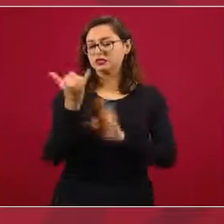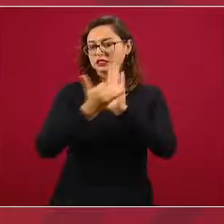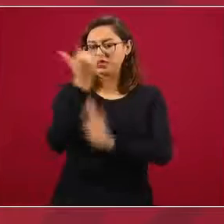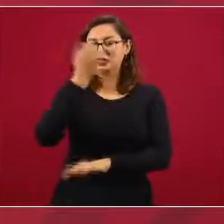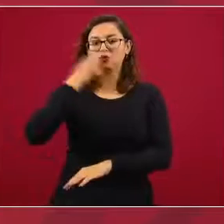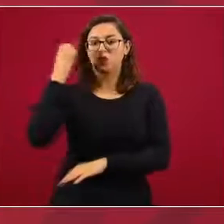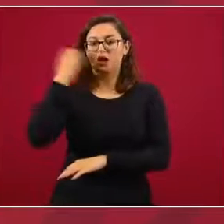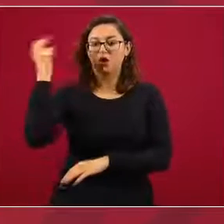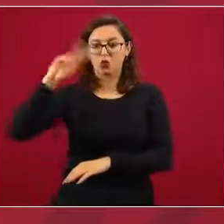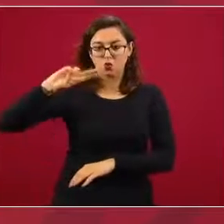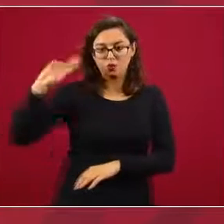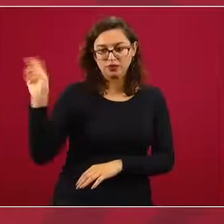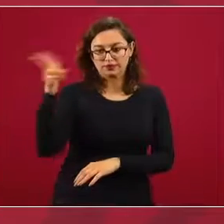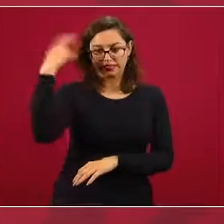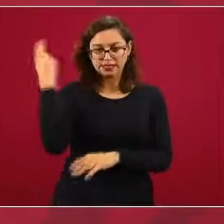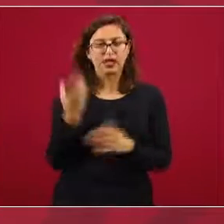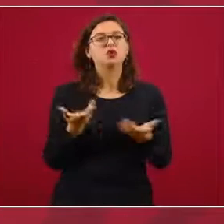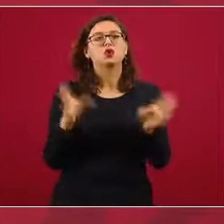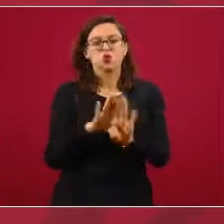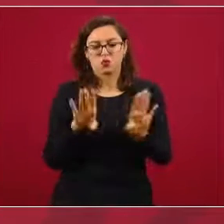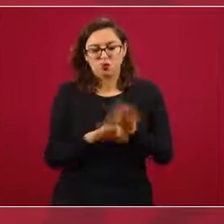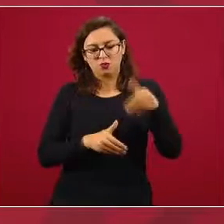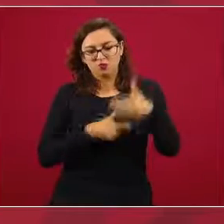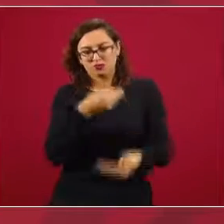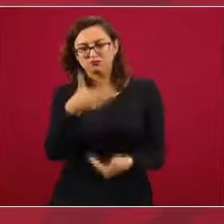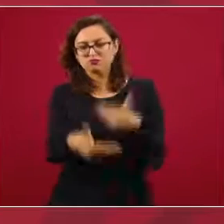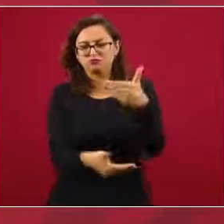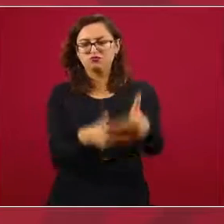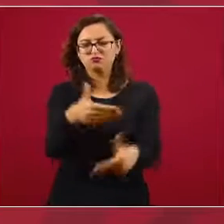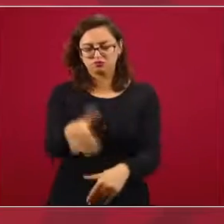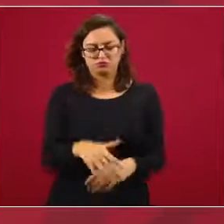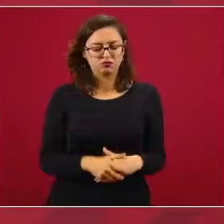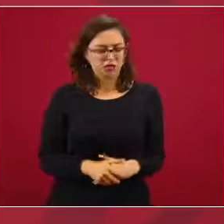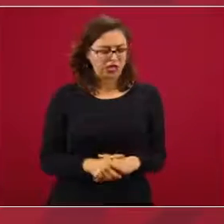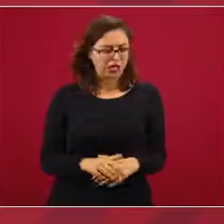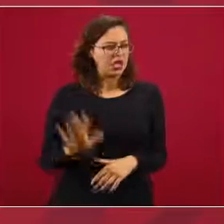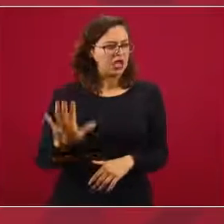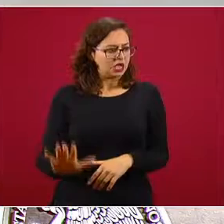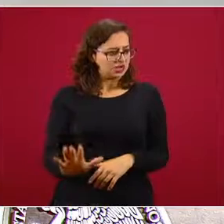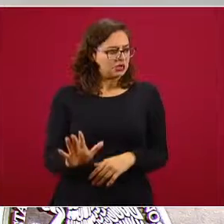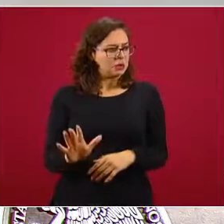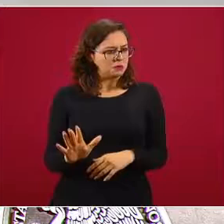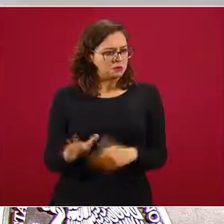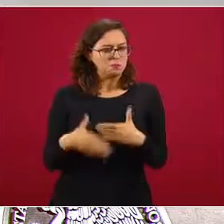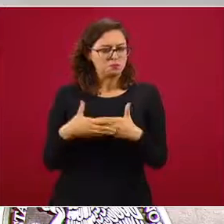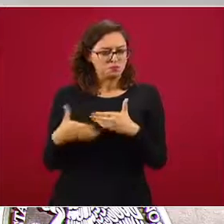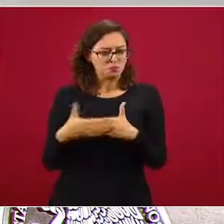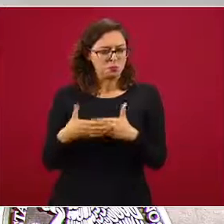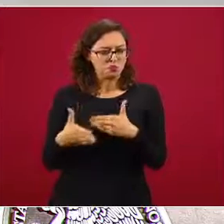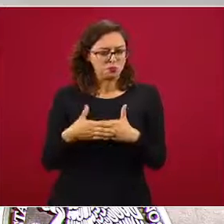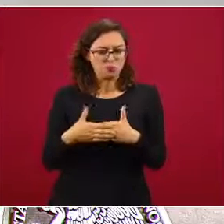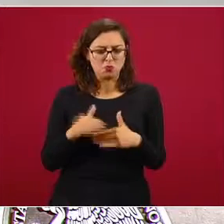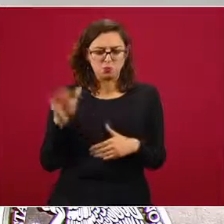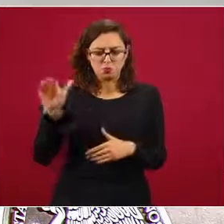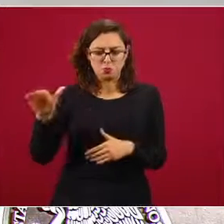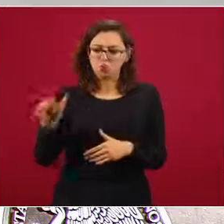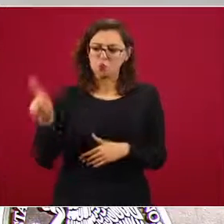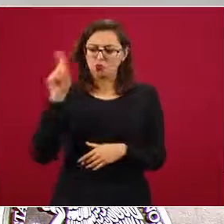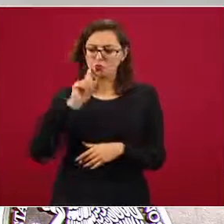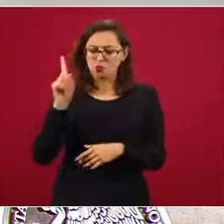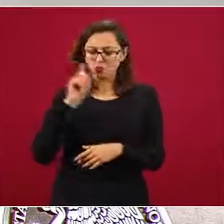en las universidades públicas. Entonces, le vamos a pedir a la